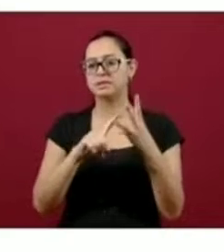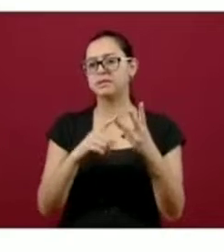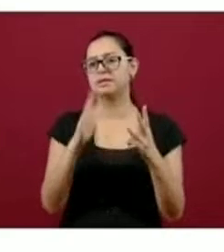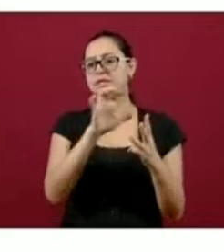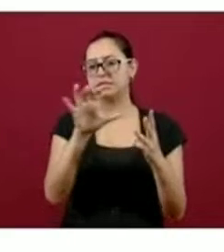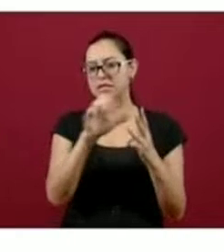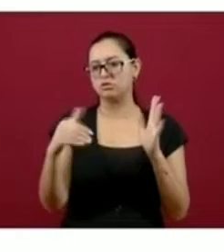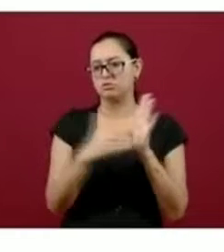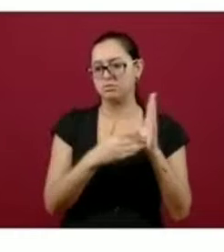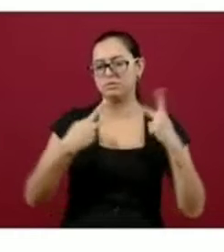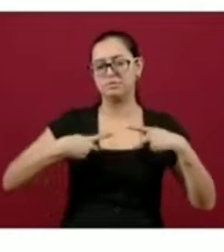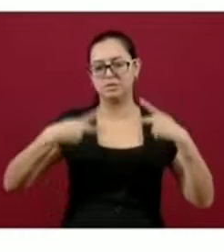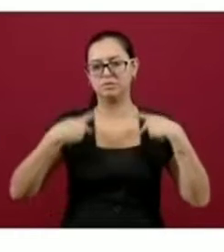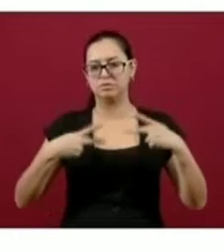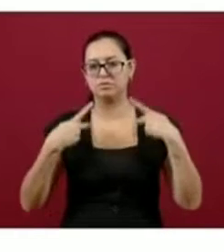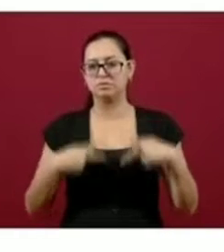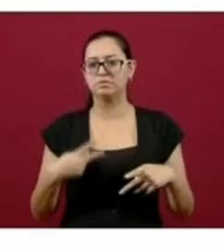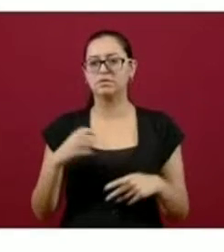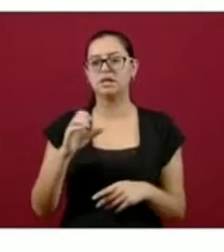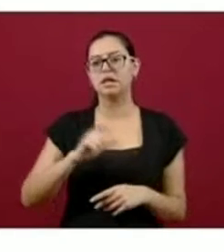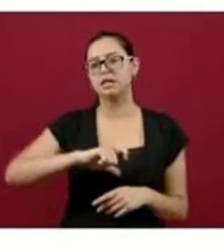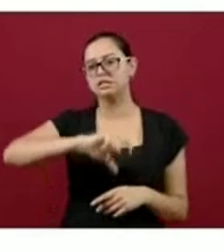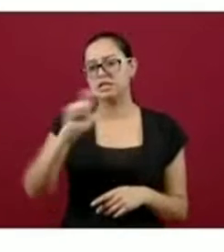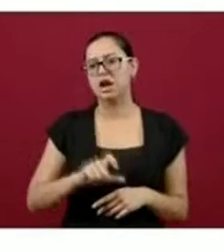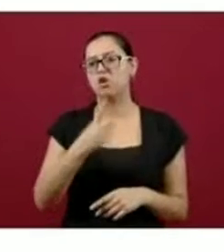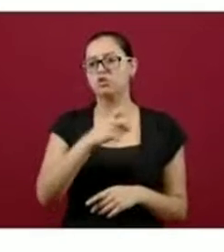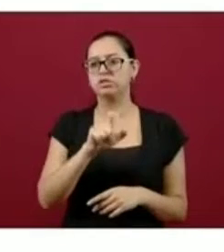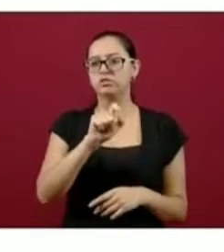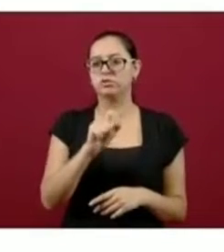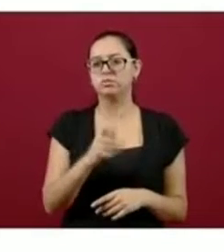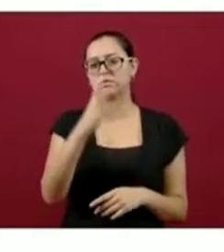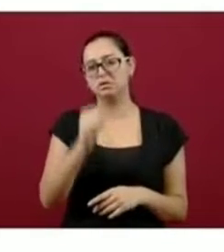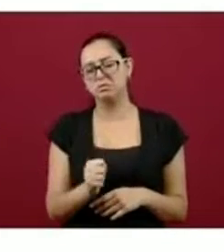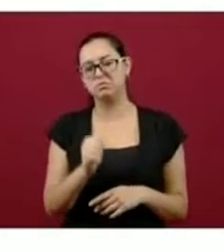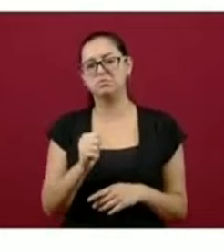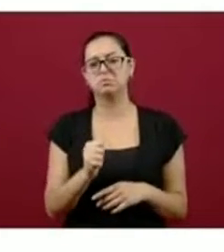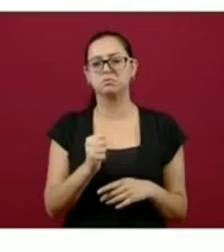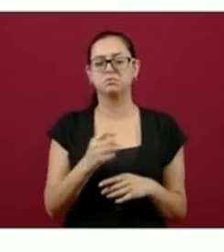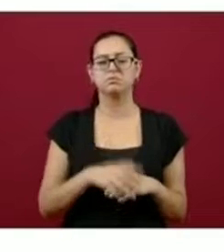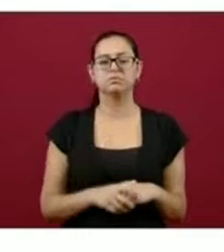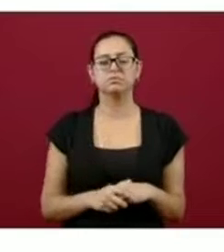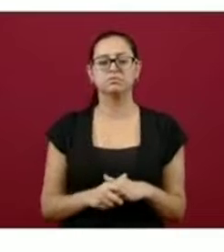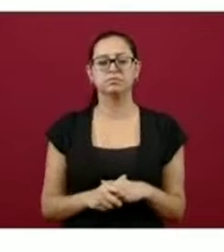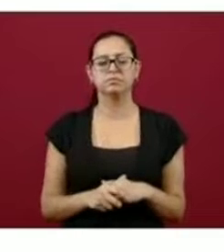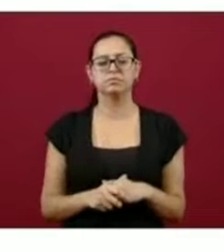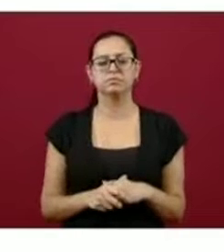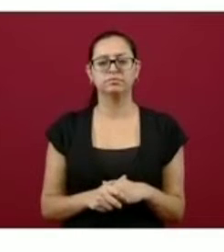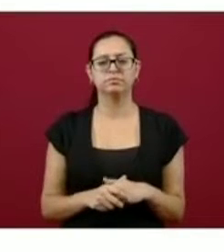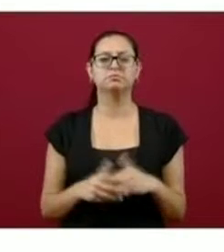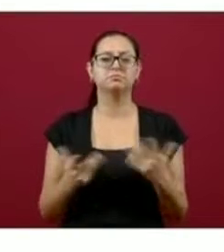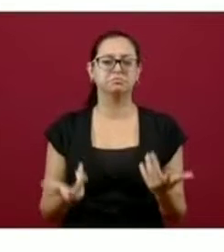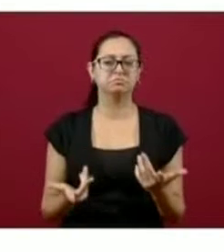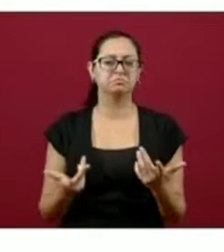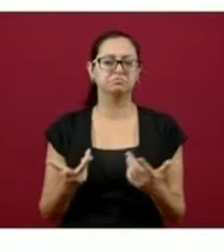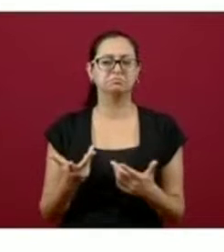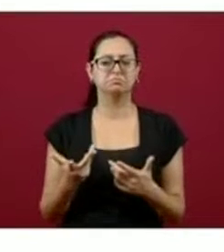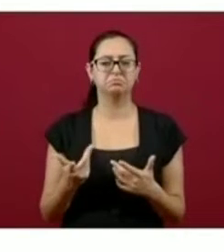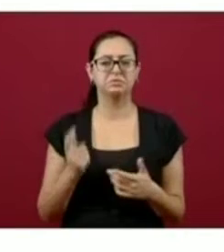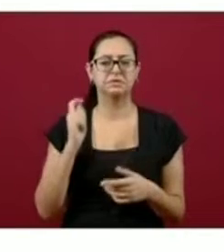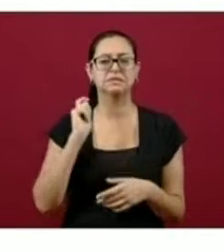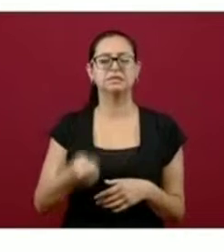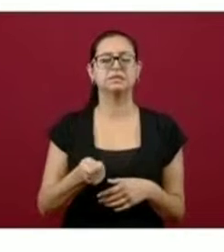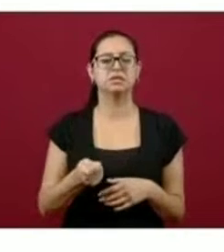Ángeles 500,000, Chicago 229,000, Houston 257,000. Estamos hablando